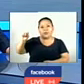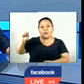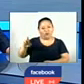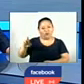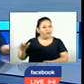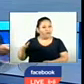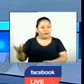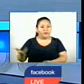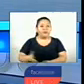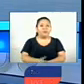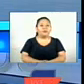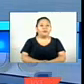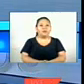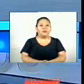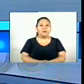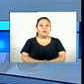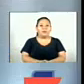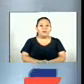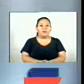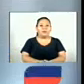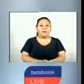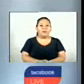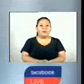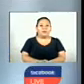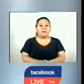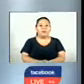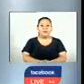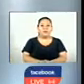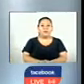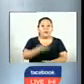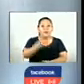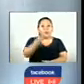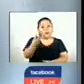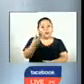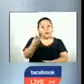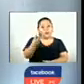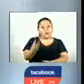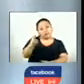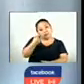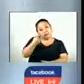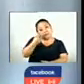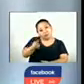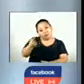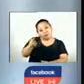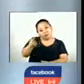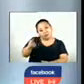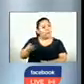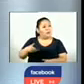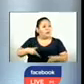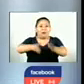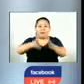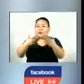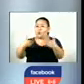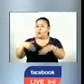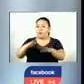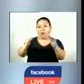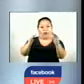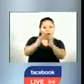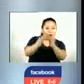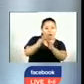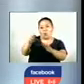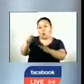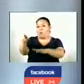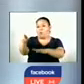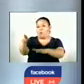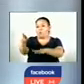el siguiente reporte Cada día esta es la imagen en muchas calles casas parques o